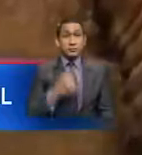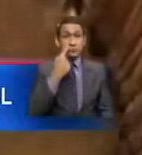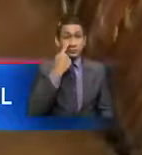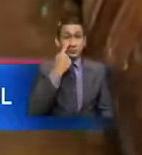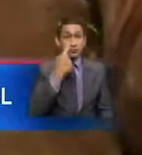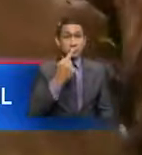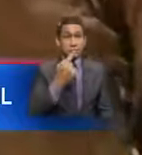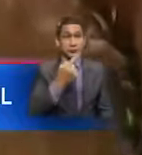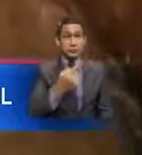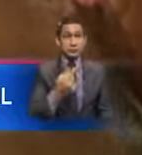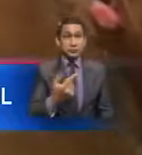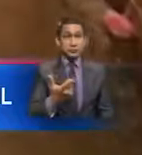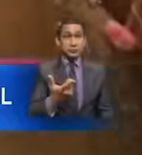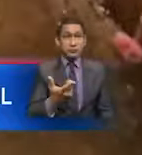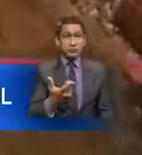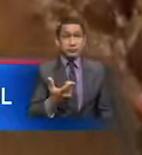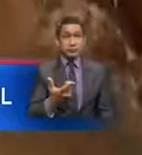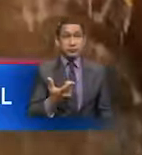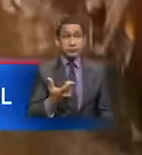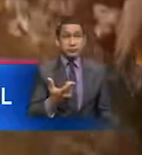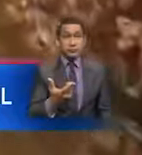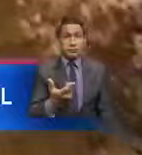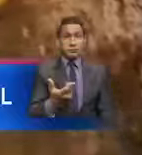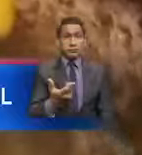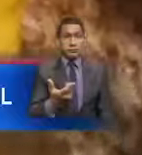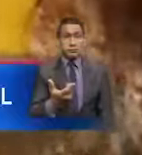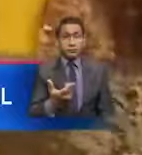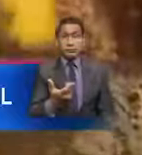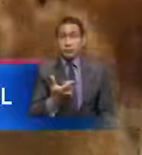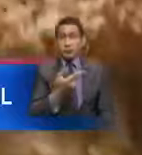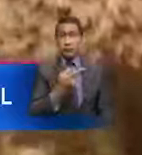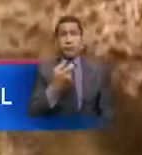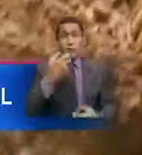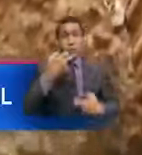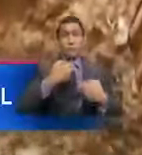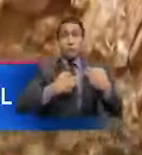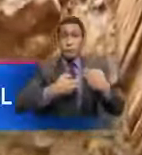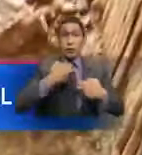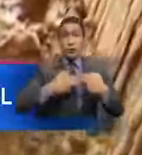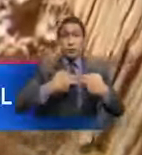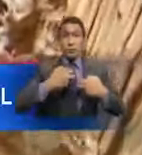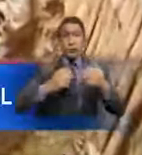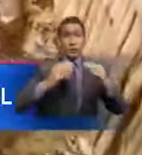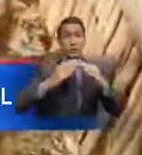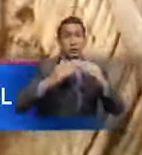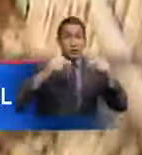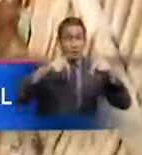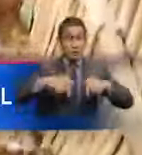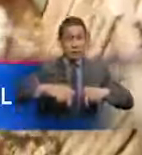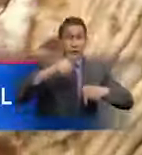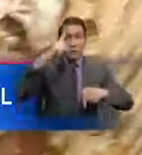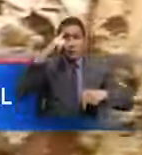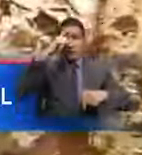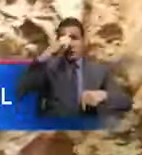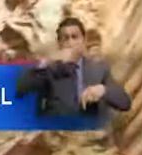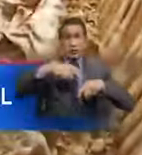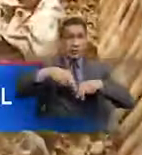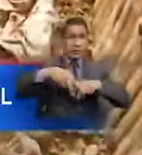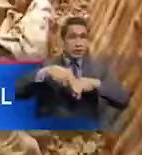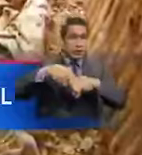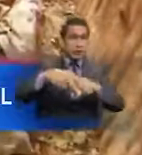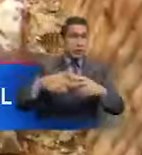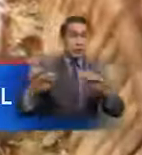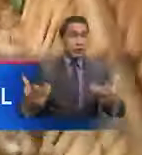agua convirtió esto impresionante, es que no se puede caminar. Acá los moradores han puesto una especie de